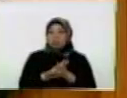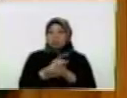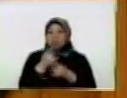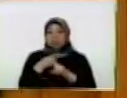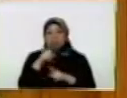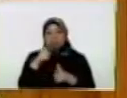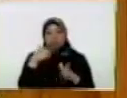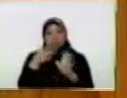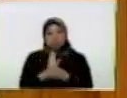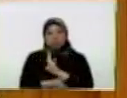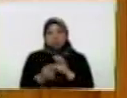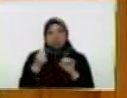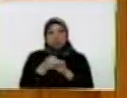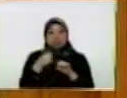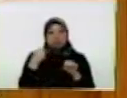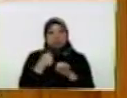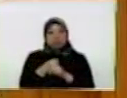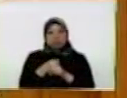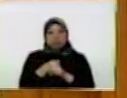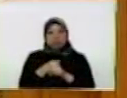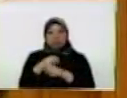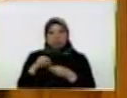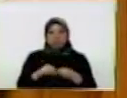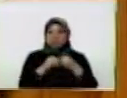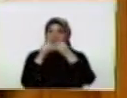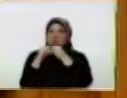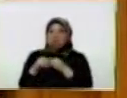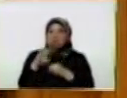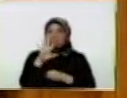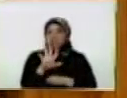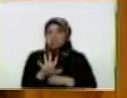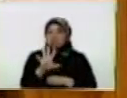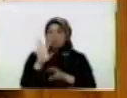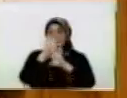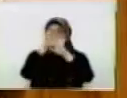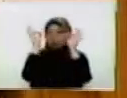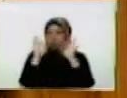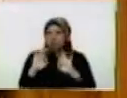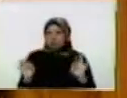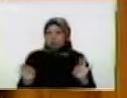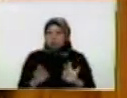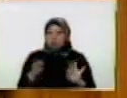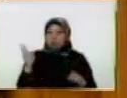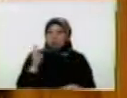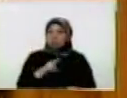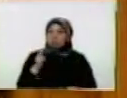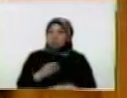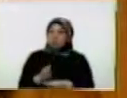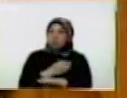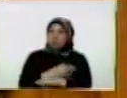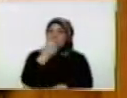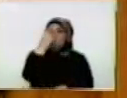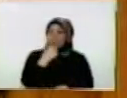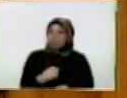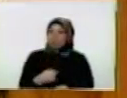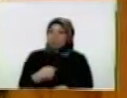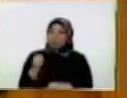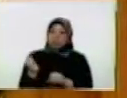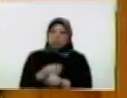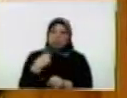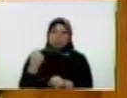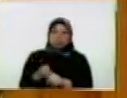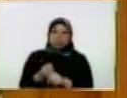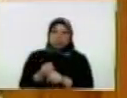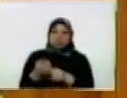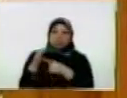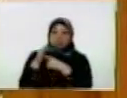tanto trabajar y darles arenga al pueblo, le dio 5 armas fundamentales para que jamás se dejara humillar y se dejara